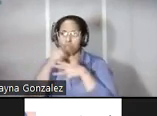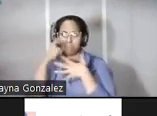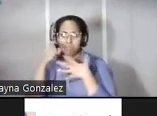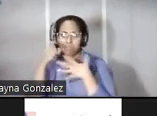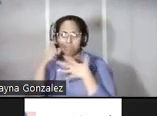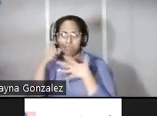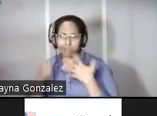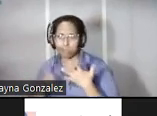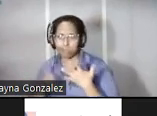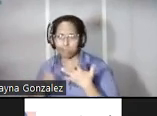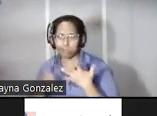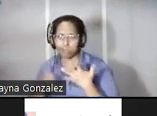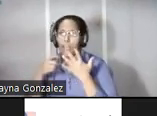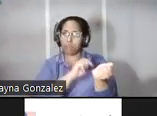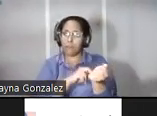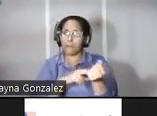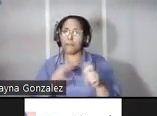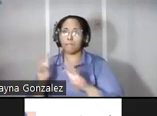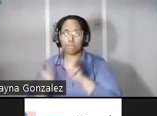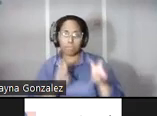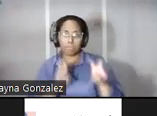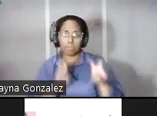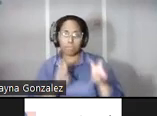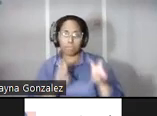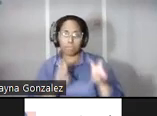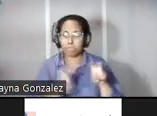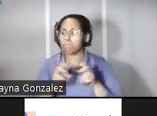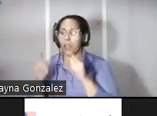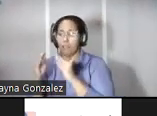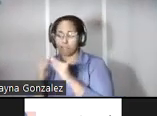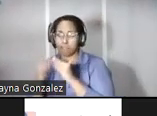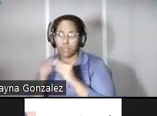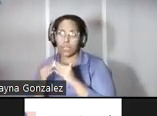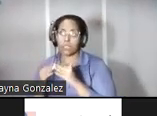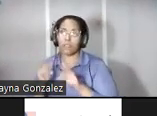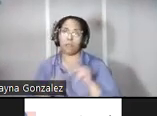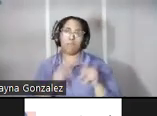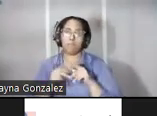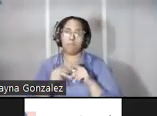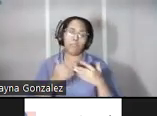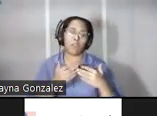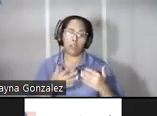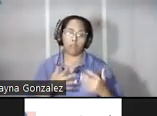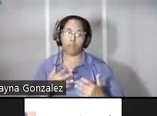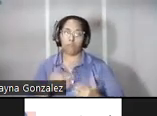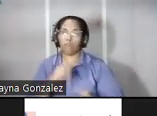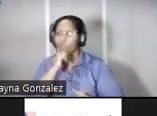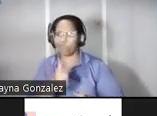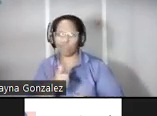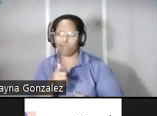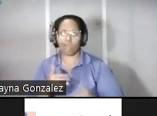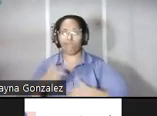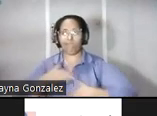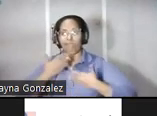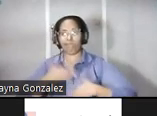las enfermeras visitaran los hogares de estos infelices, como él decía, y los instruyeran en